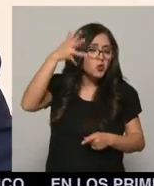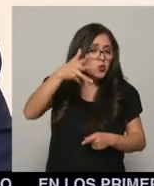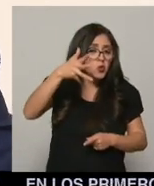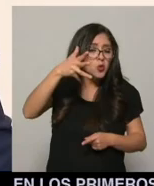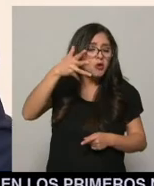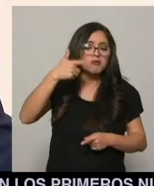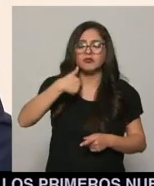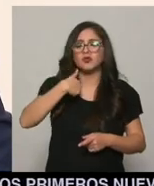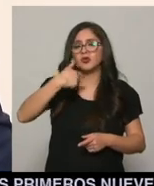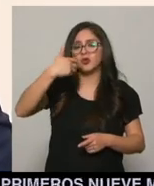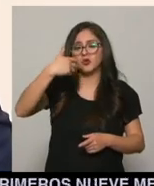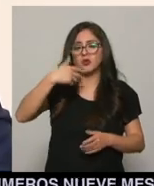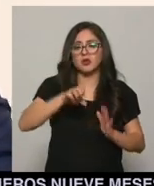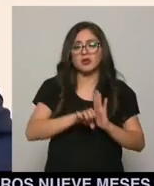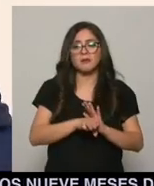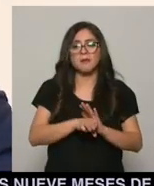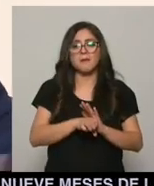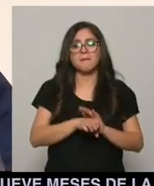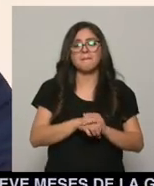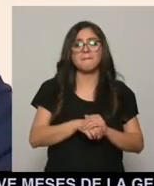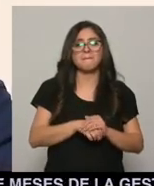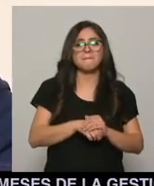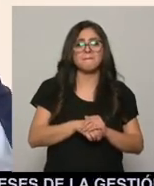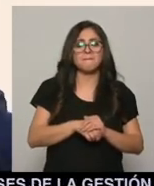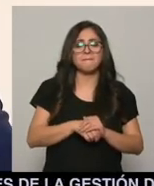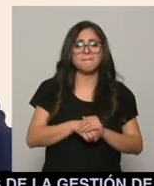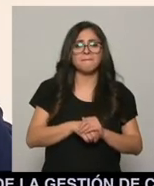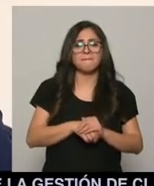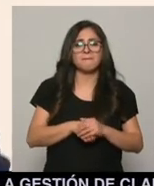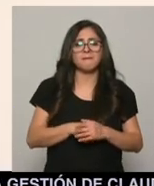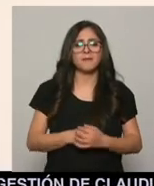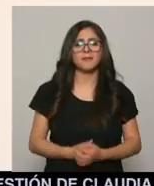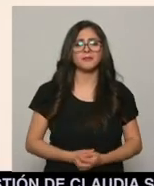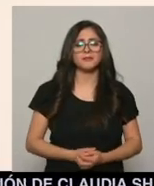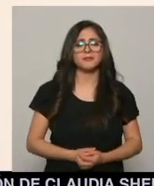de que, no tengo ninguna